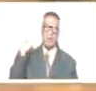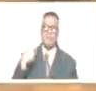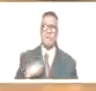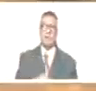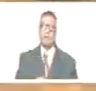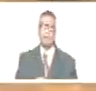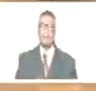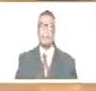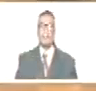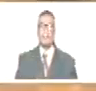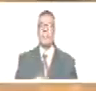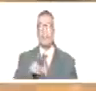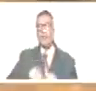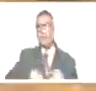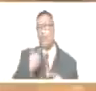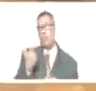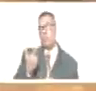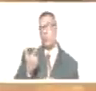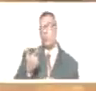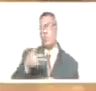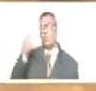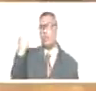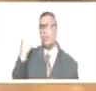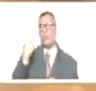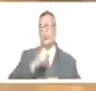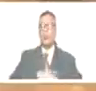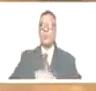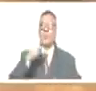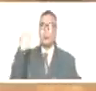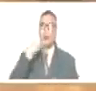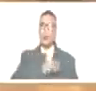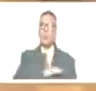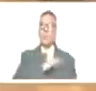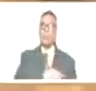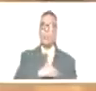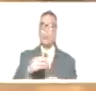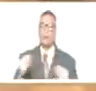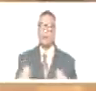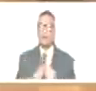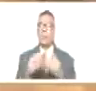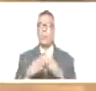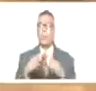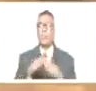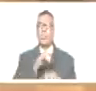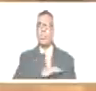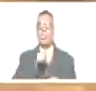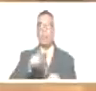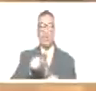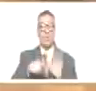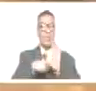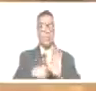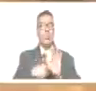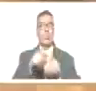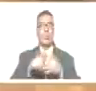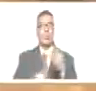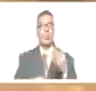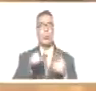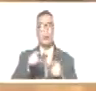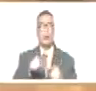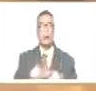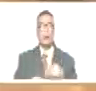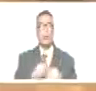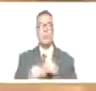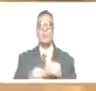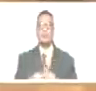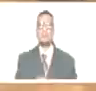Eso pudo haber ocurrido hace mucho tiempo cuando la sociedad es cómplice. Pero aquí se ha demostrado otra cosa. Luego se transforman